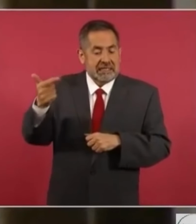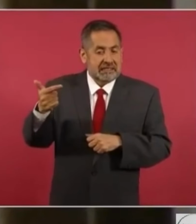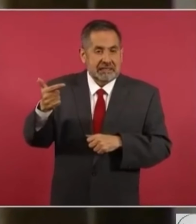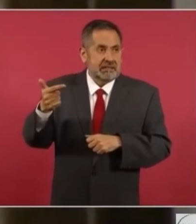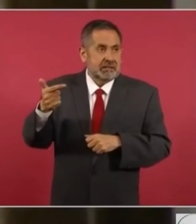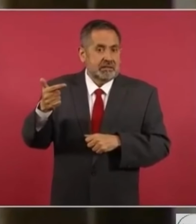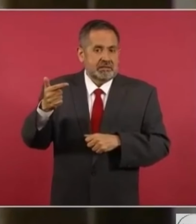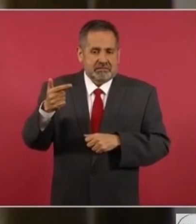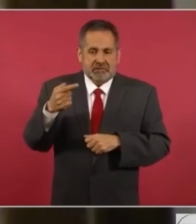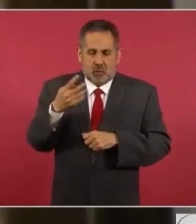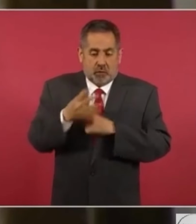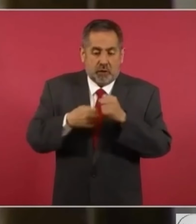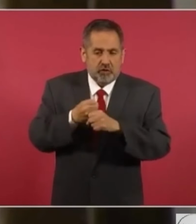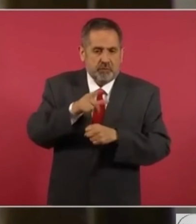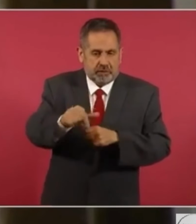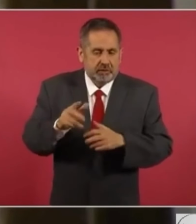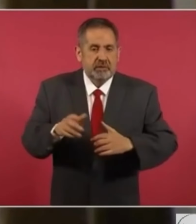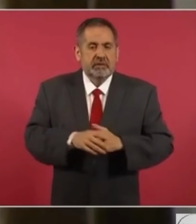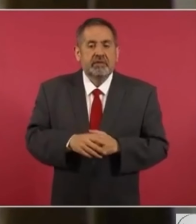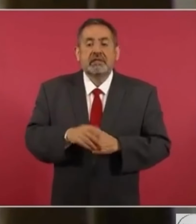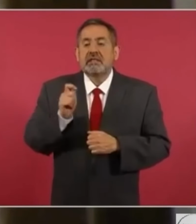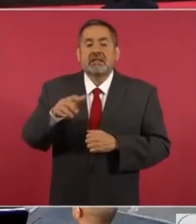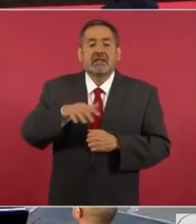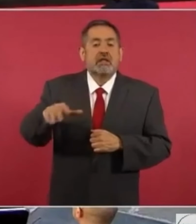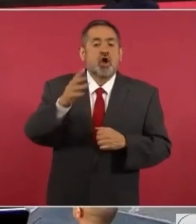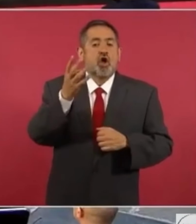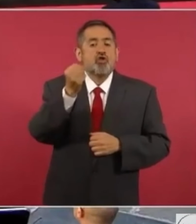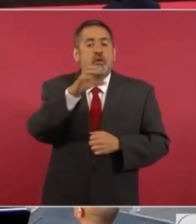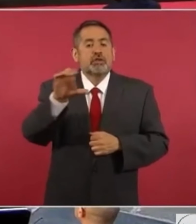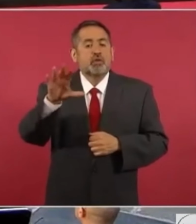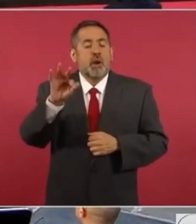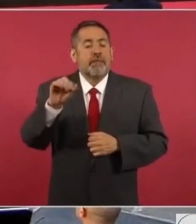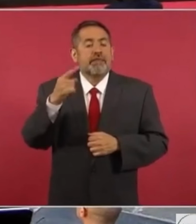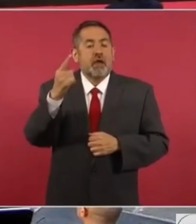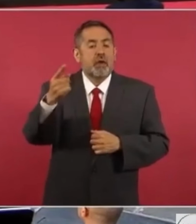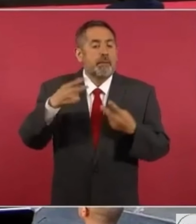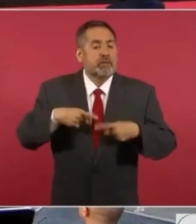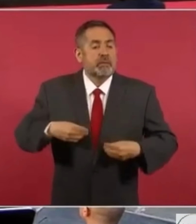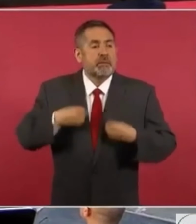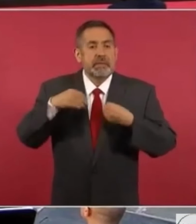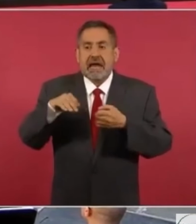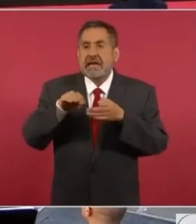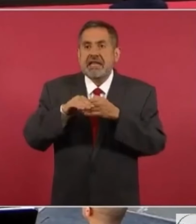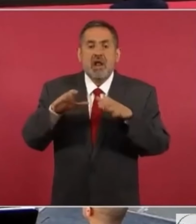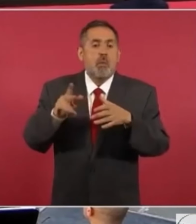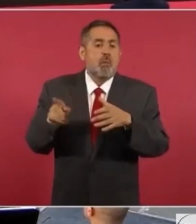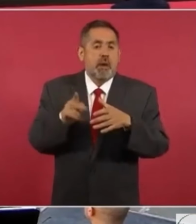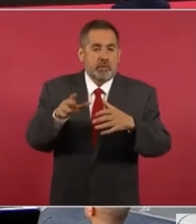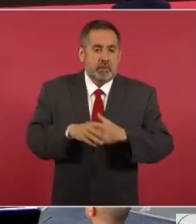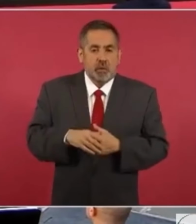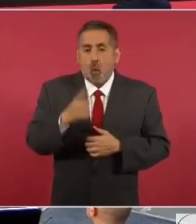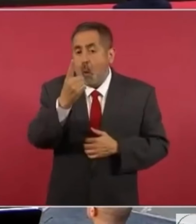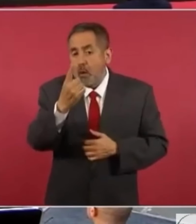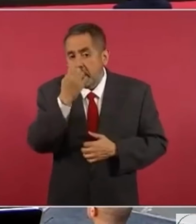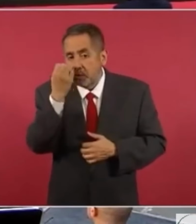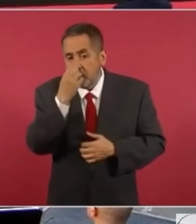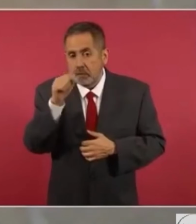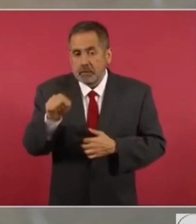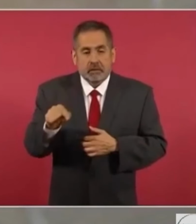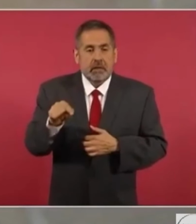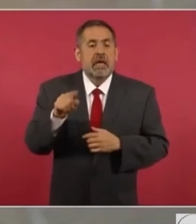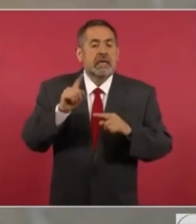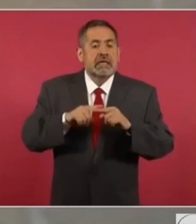1877, o sea, 4 años después, ¿no?, tenía 941 habitantes, una escuela a